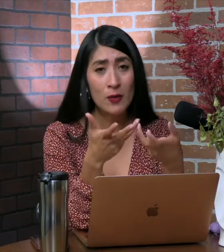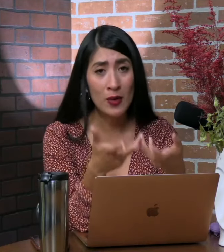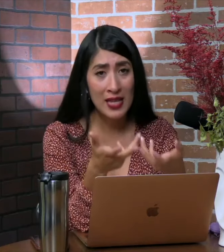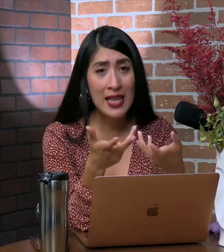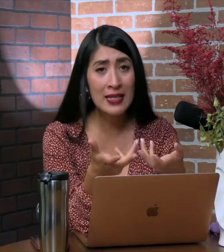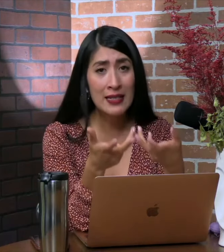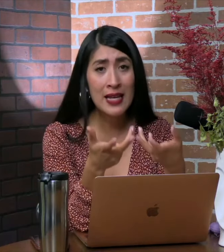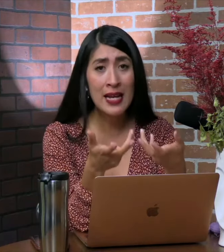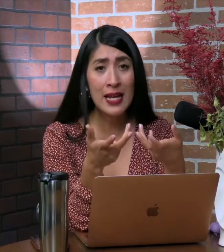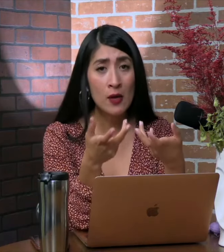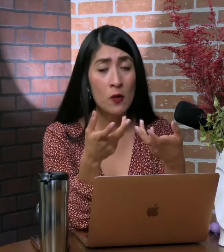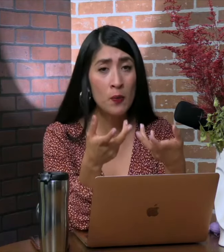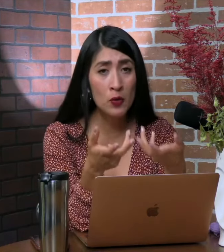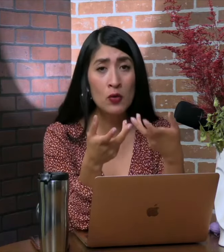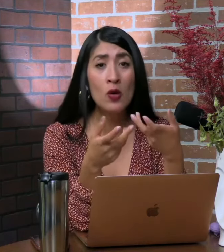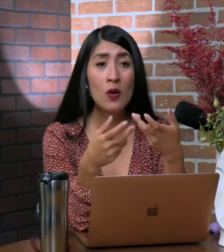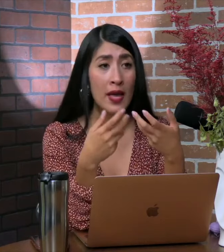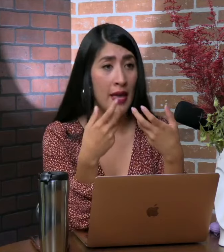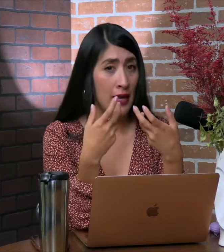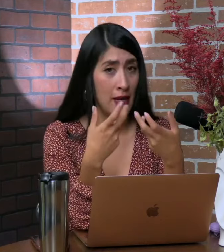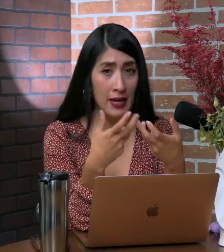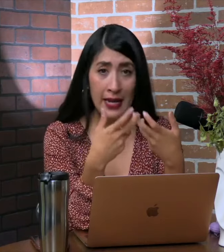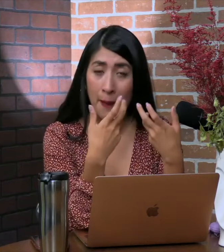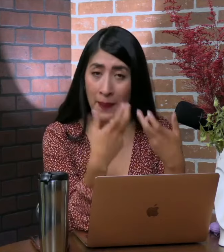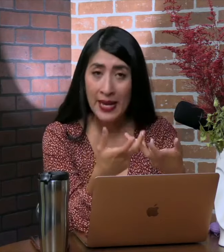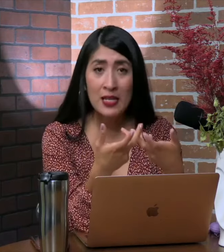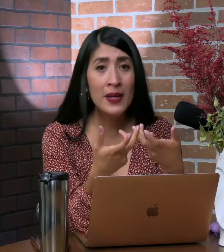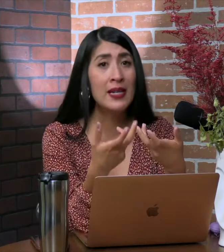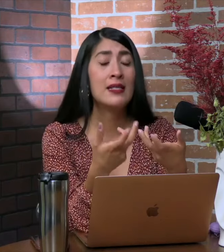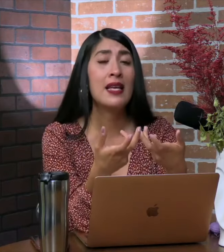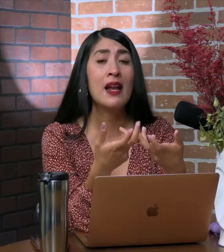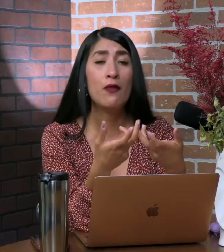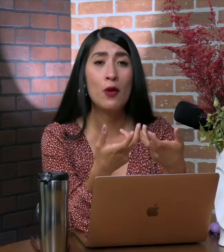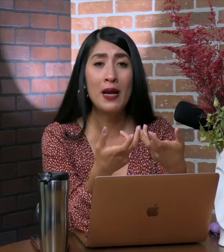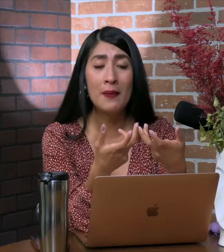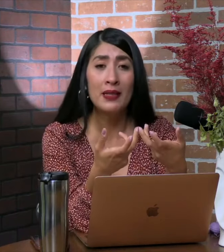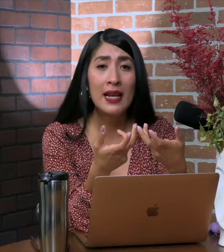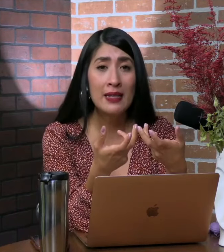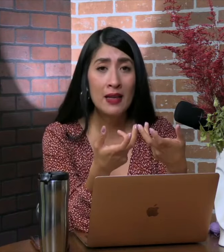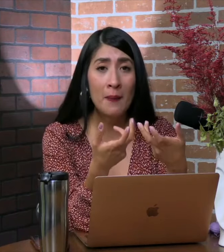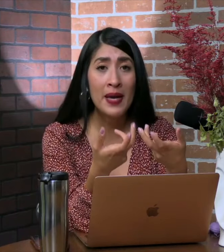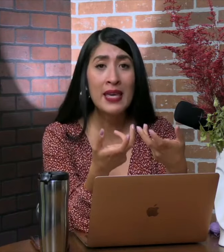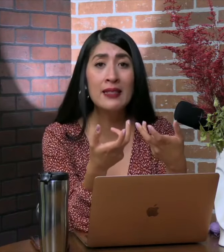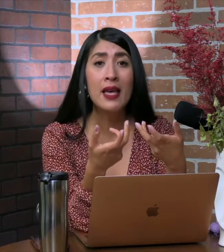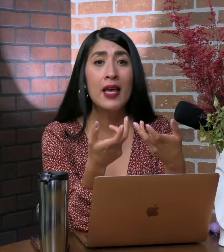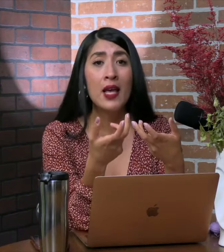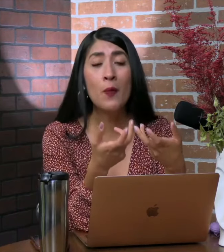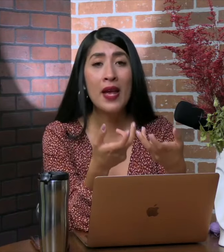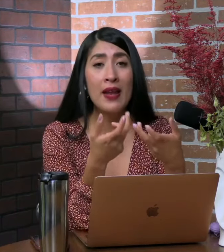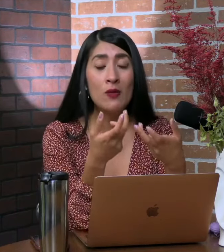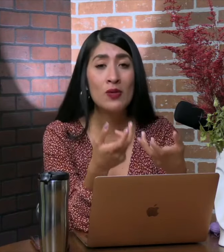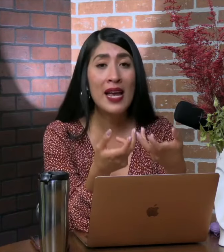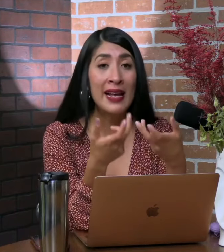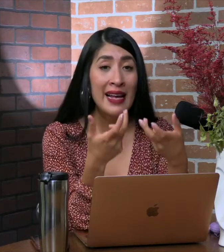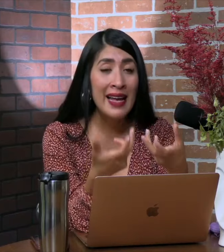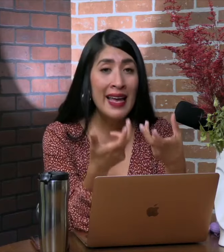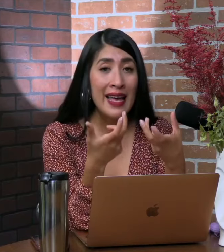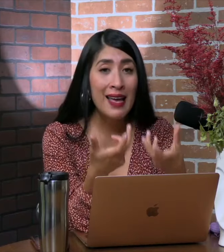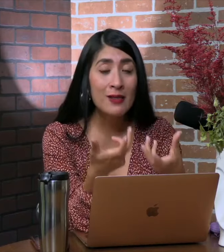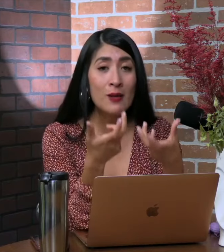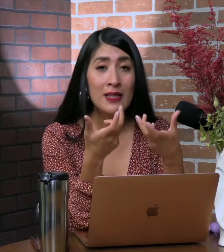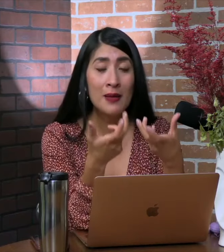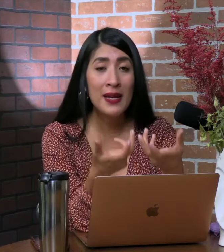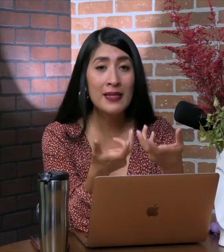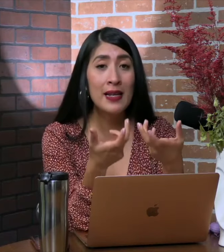que las autoridades están en un punto en el que apenas van a iniciar formalmente las campañas y puedan anunciar